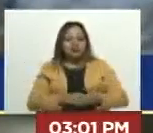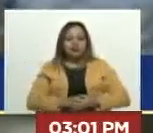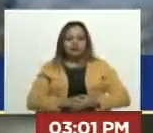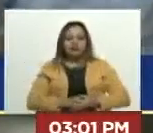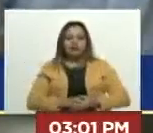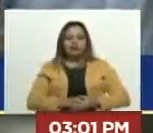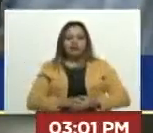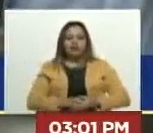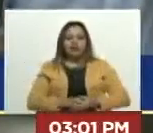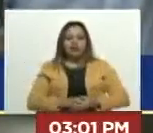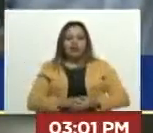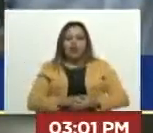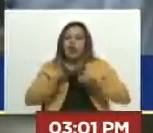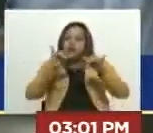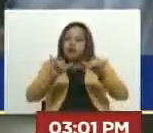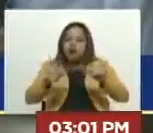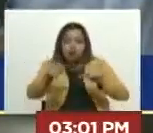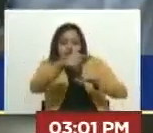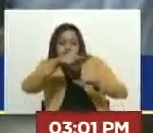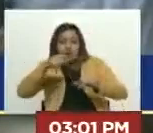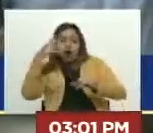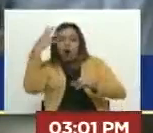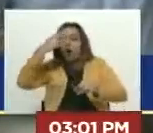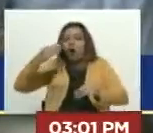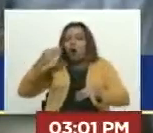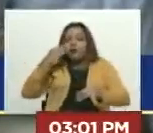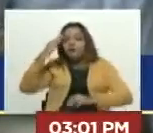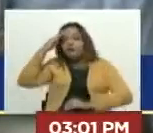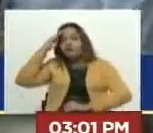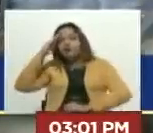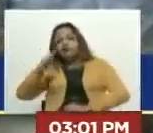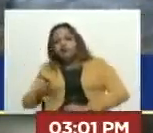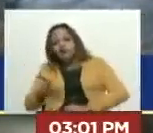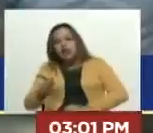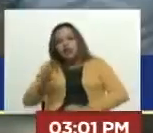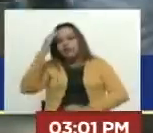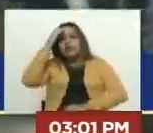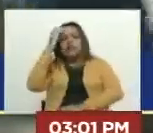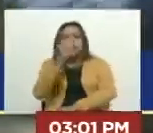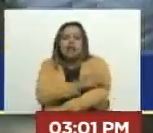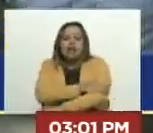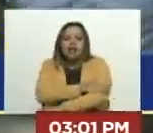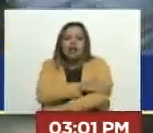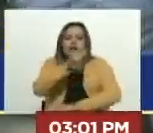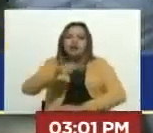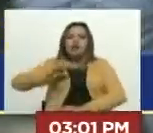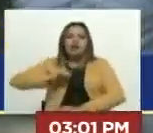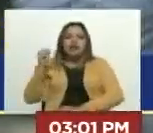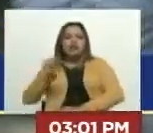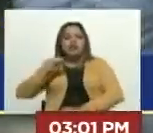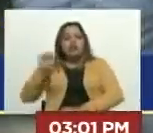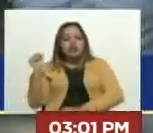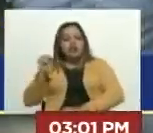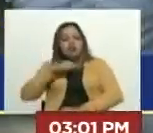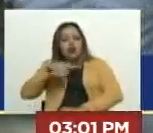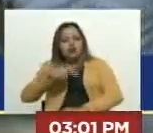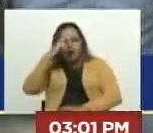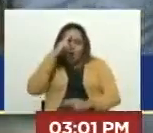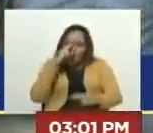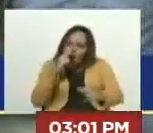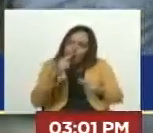a los jóvenes, a los compañeros de la Fuerza Armada, a los compañeros de la milicia, a los compañeros de la policía, rendirle honores